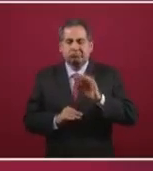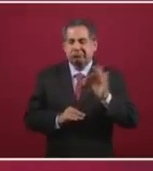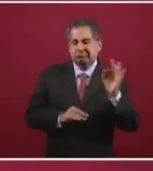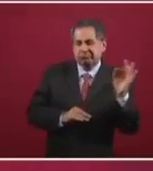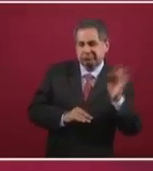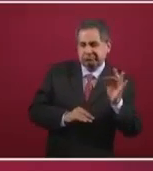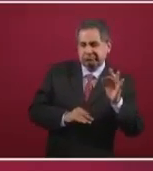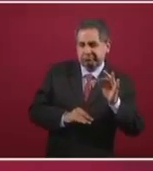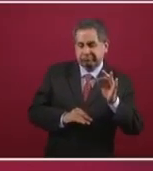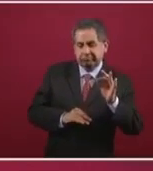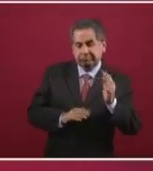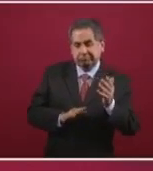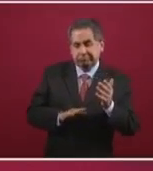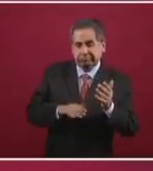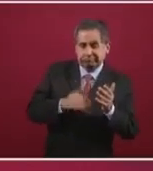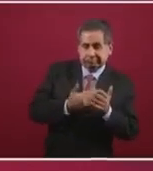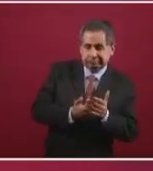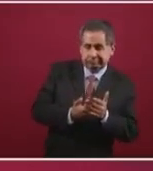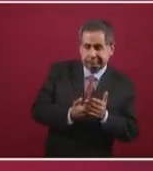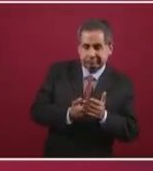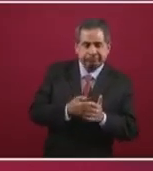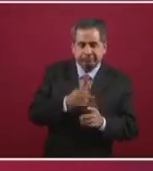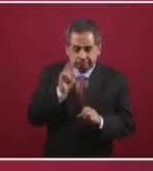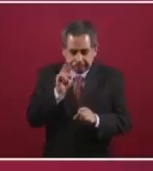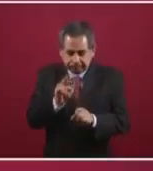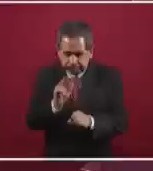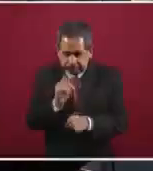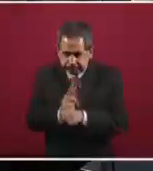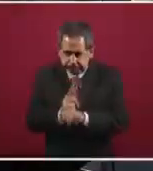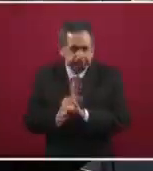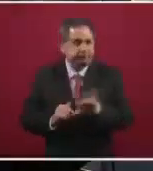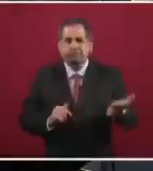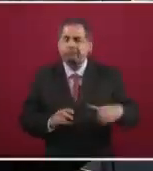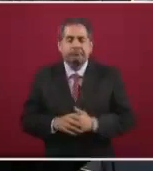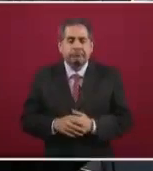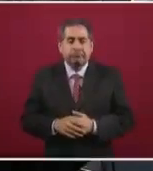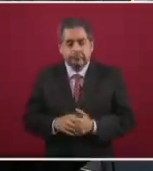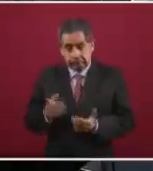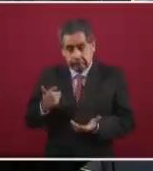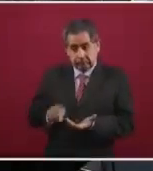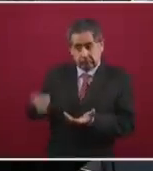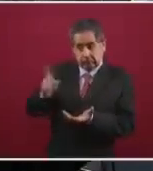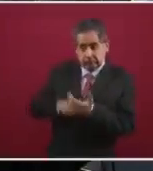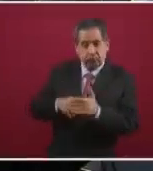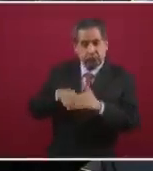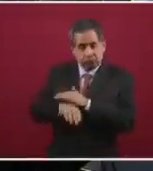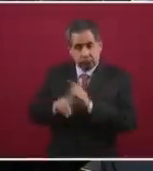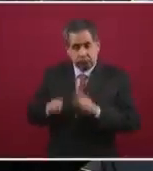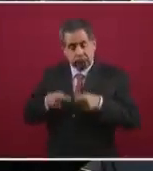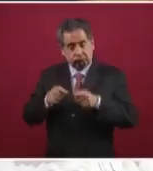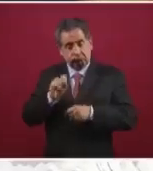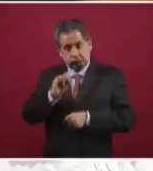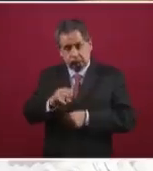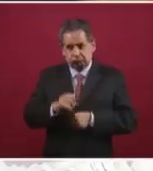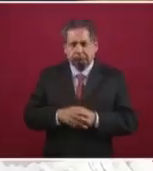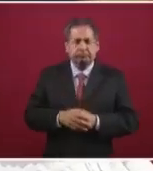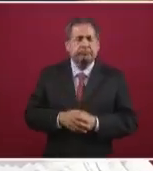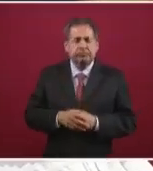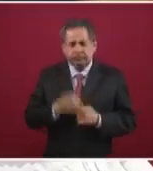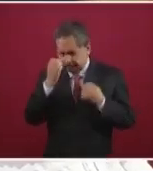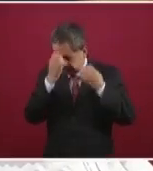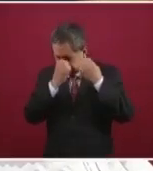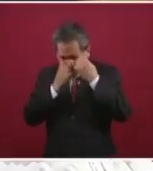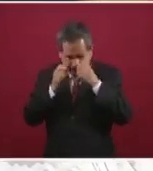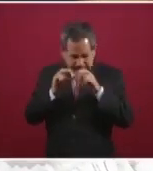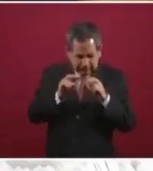ante las amenazas de corrupción. Pero ya una vez que están dentro, creo que algo importante es atender indicios. Creo